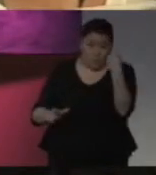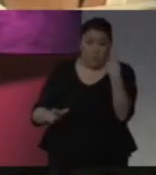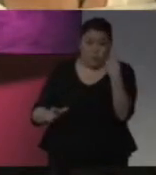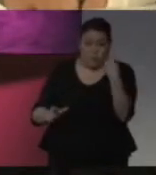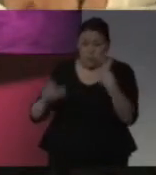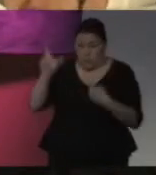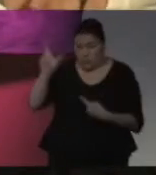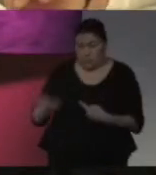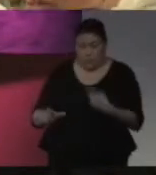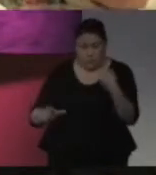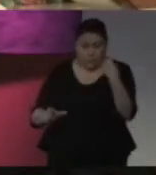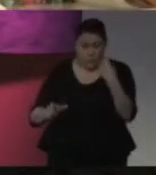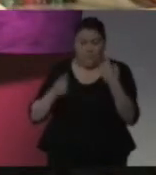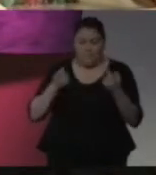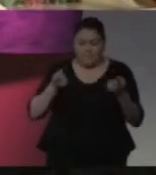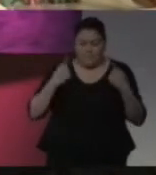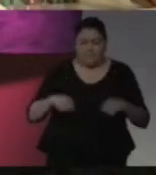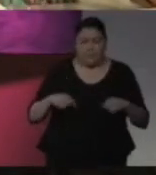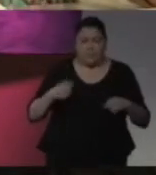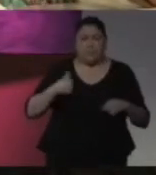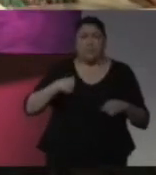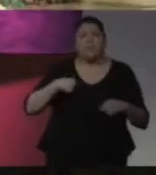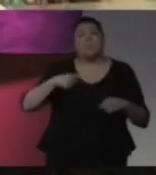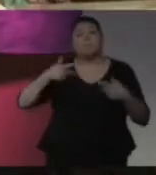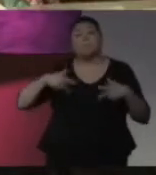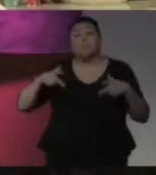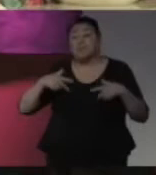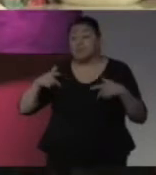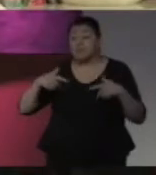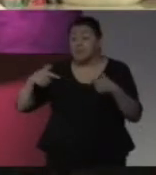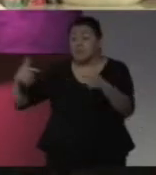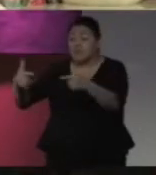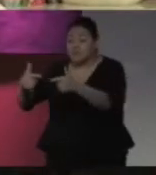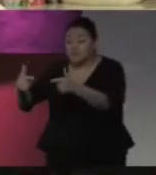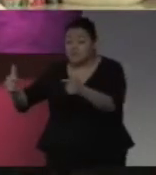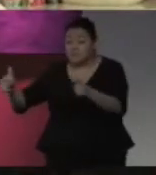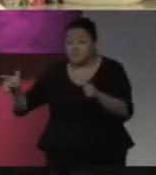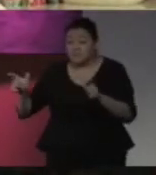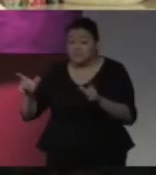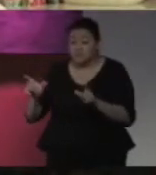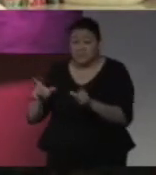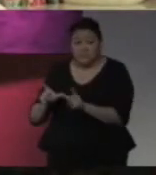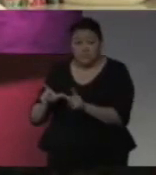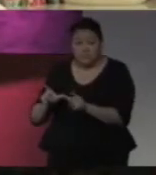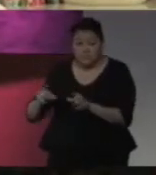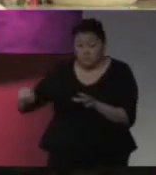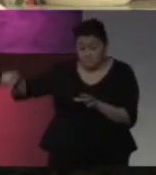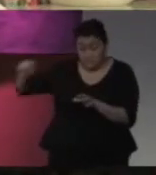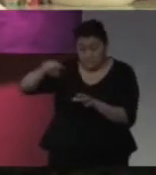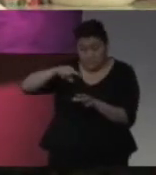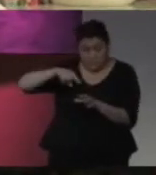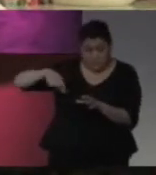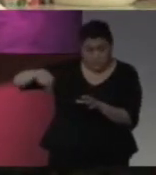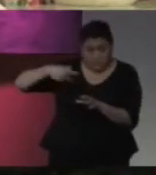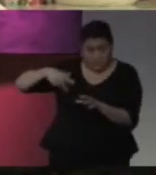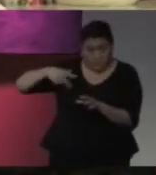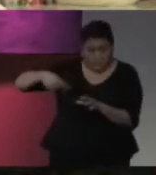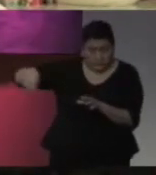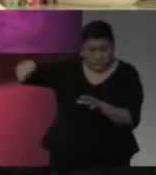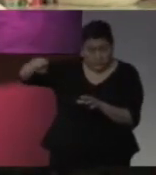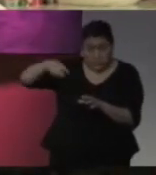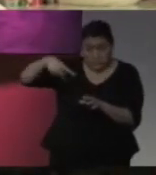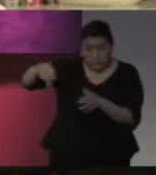Ahora, hablo de derechos colectivos para una subjetividad colectiva.